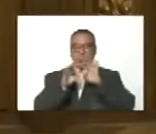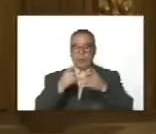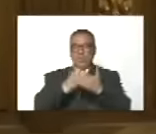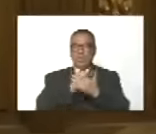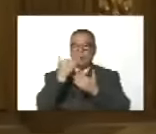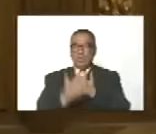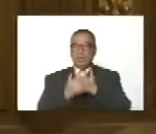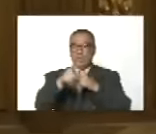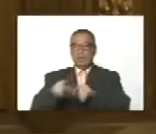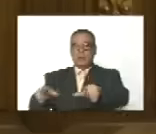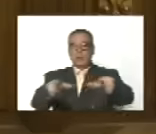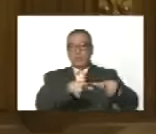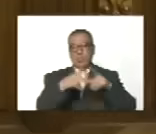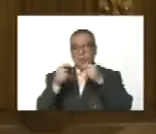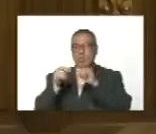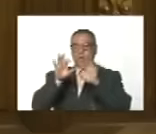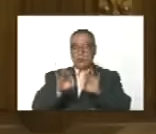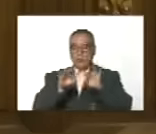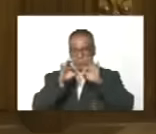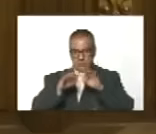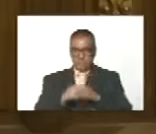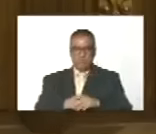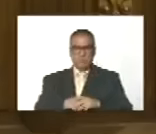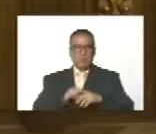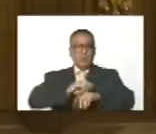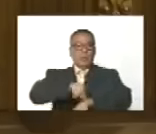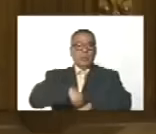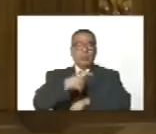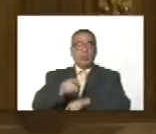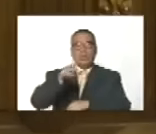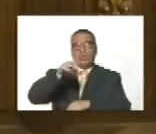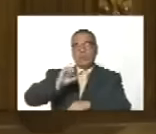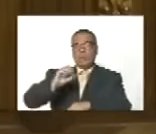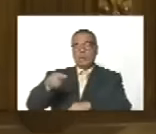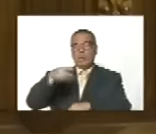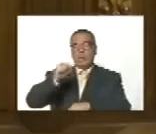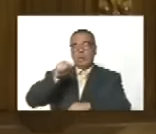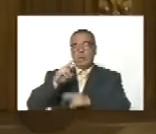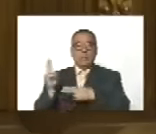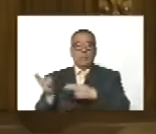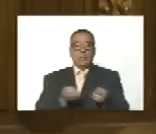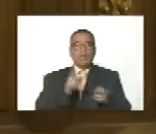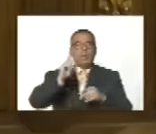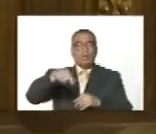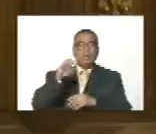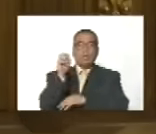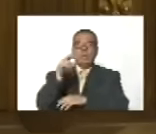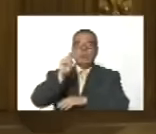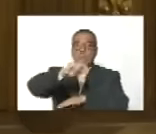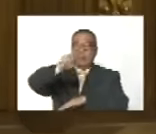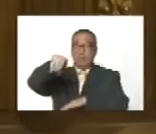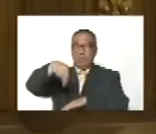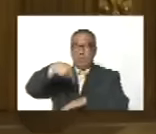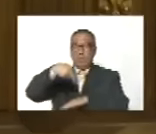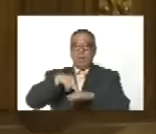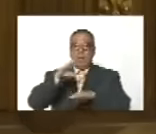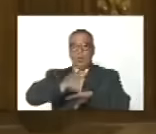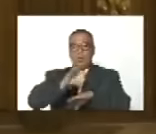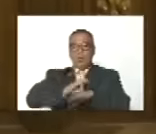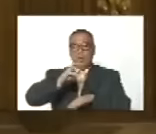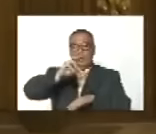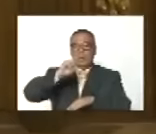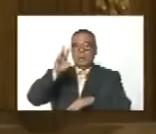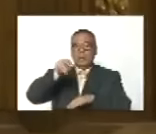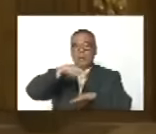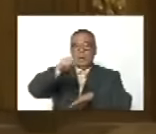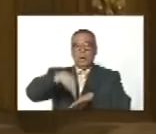proyecto de zonas económicas especiales. Luego fuimos a Shanghái, ahí nos recibió también la asamblea de la ciudad de